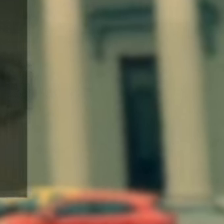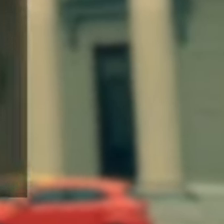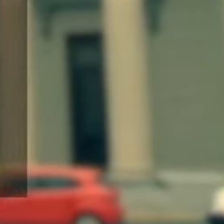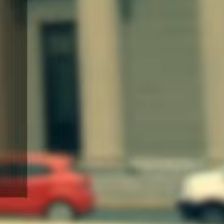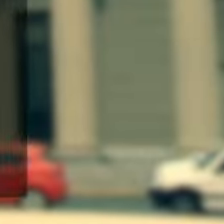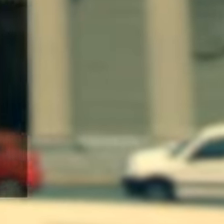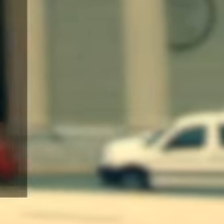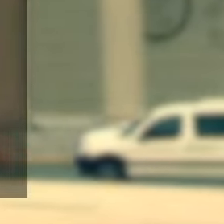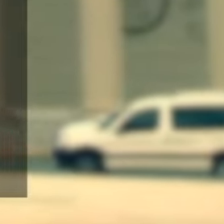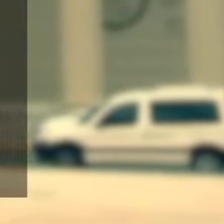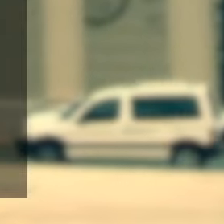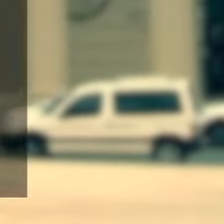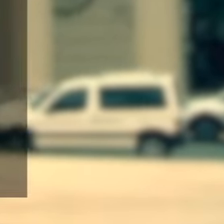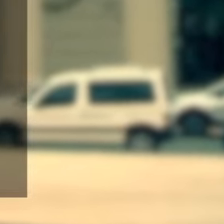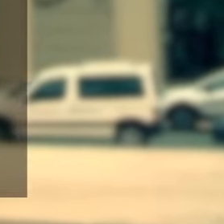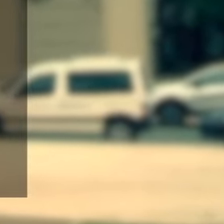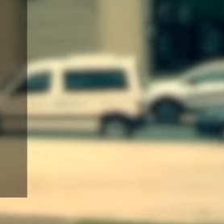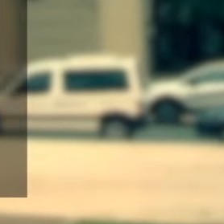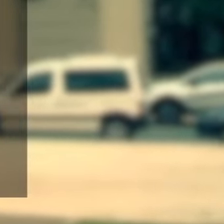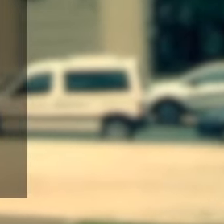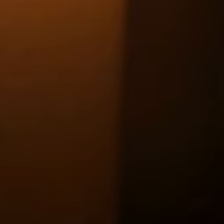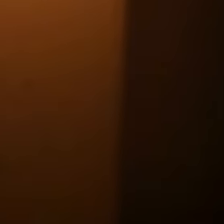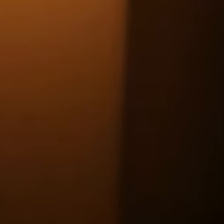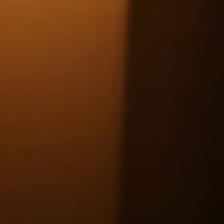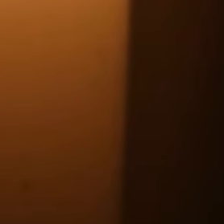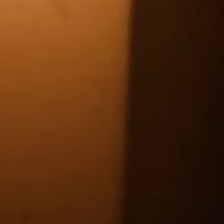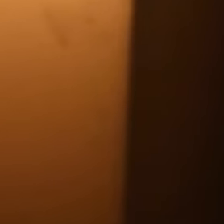misa. Muchas gracias.